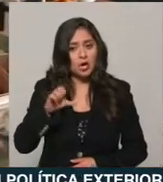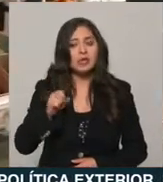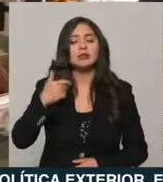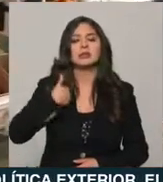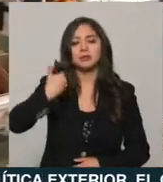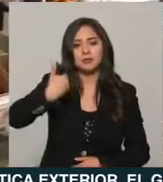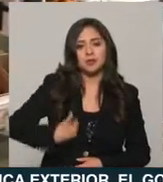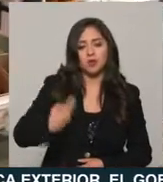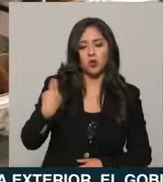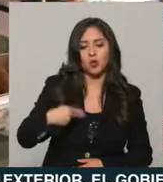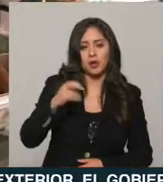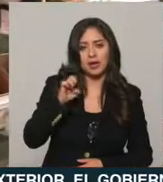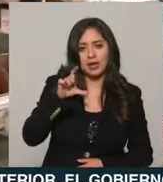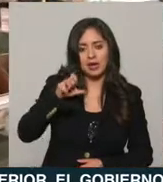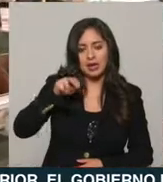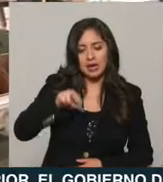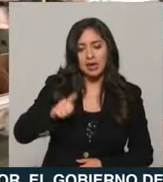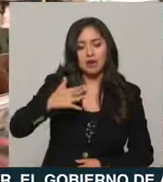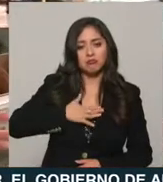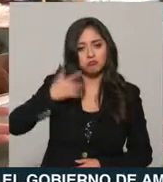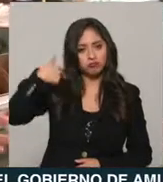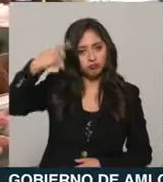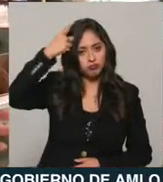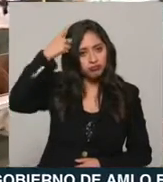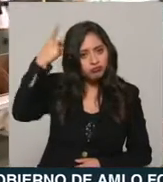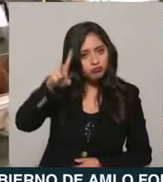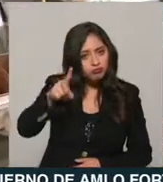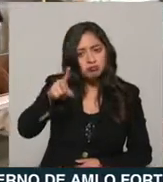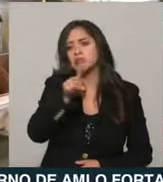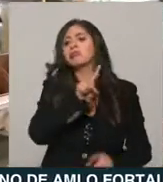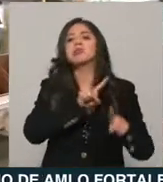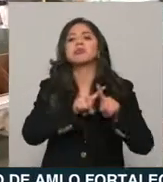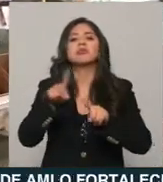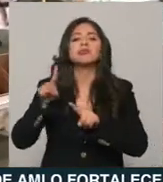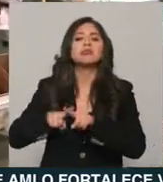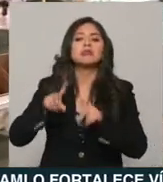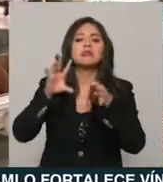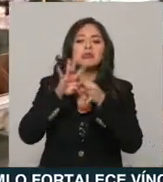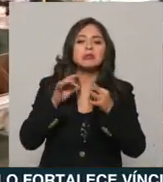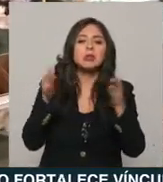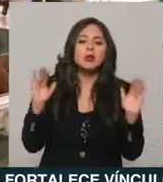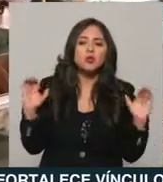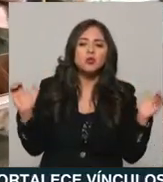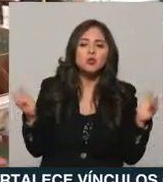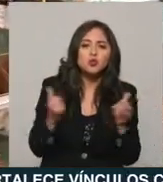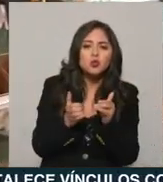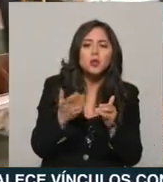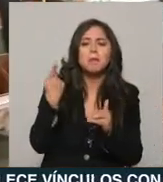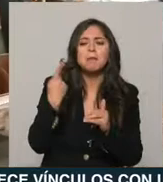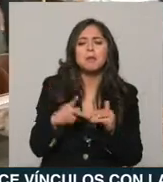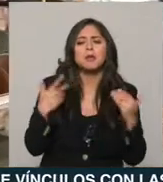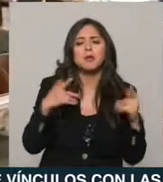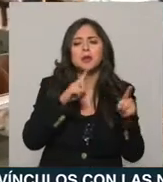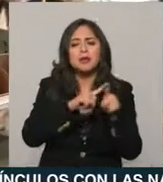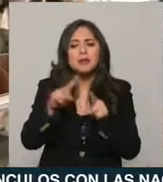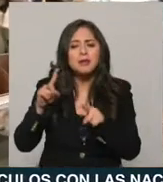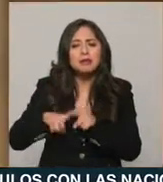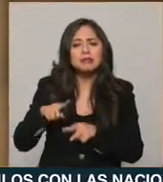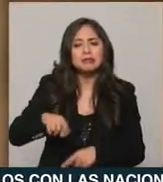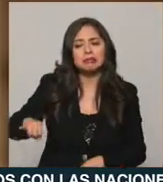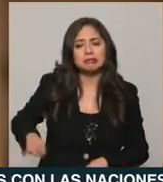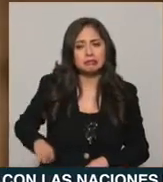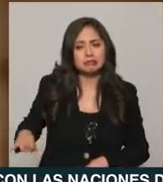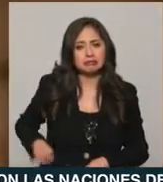propietaria y pues hay muchas cosas que contarles de este pequeño lugar que es chiquito, pero tiene muchas cosas